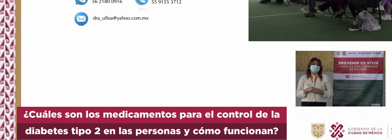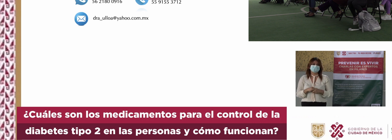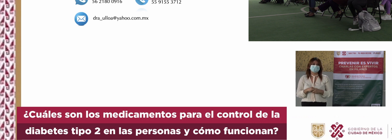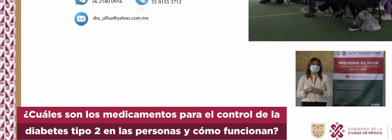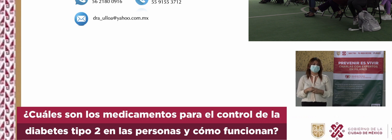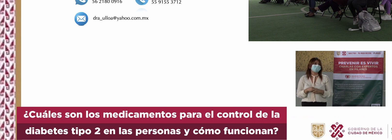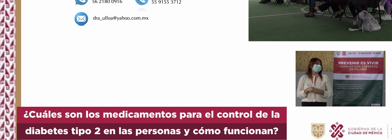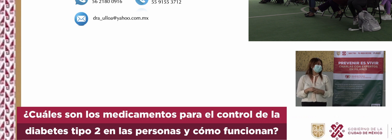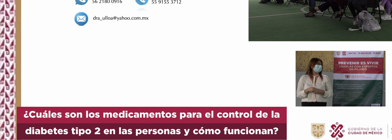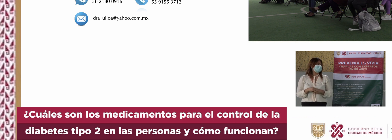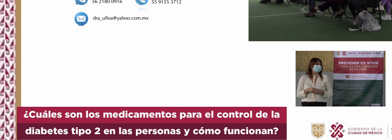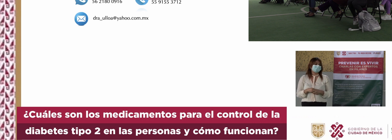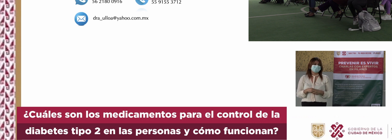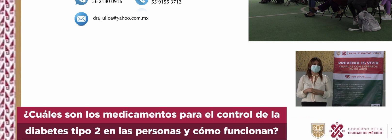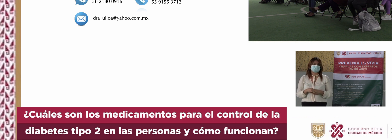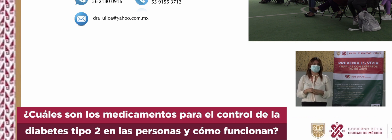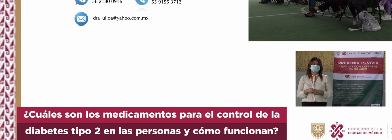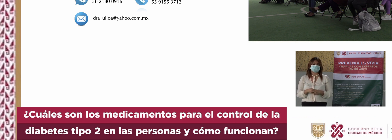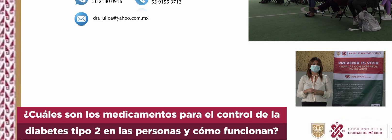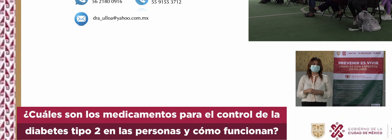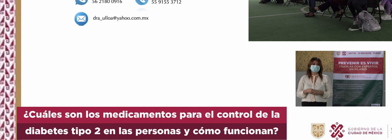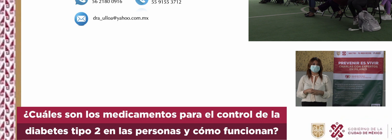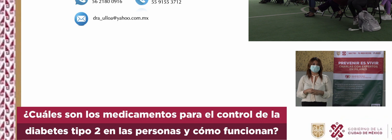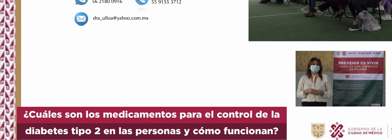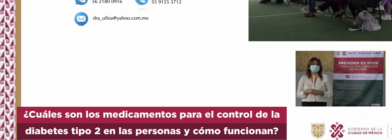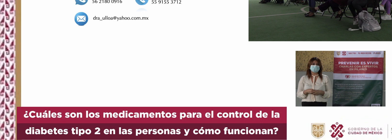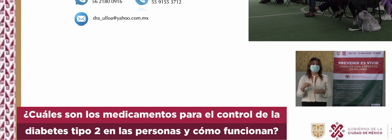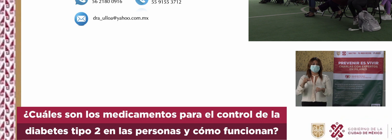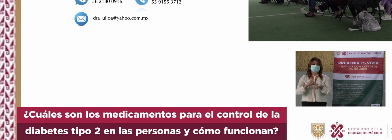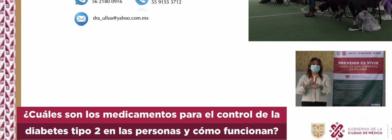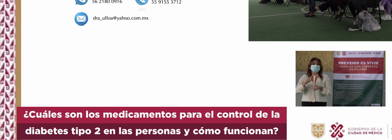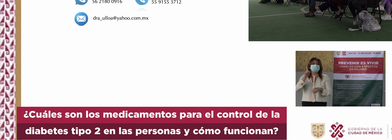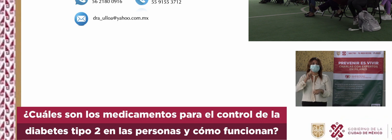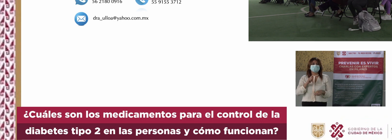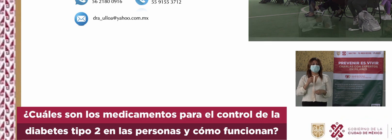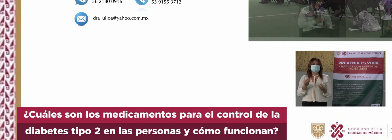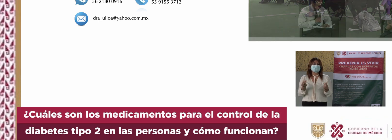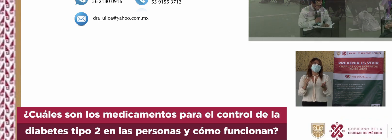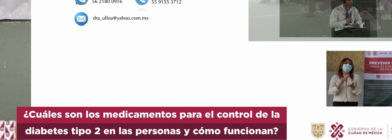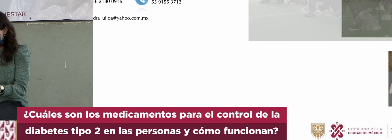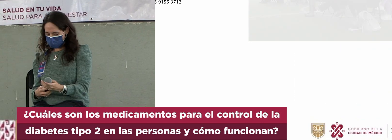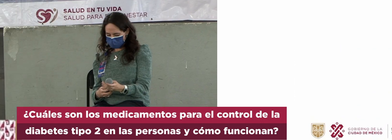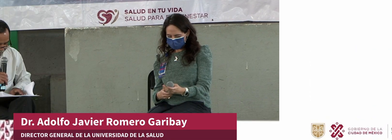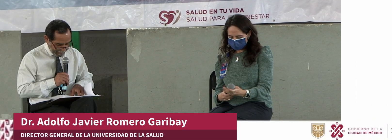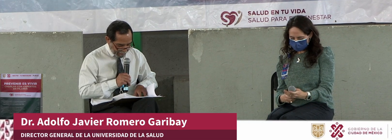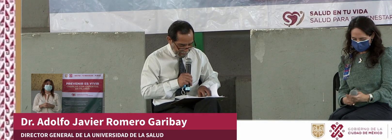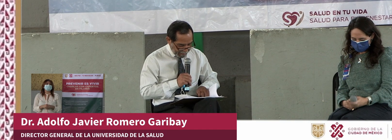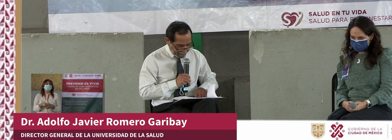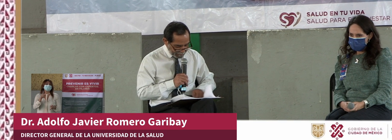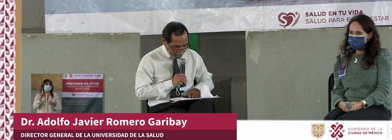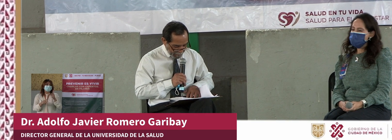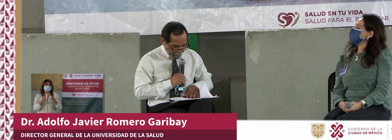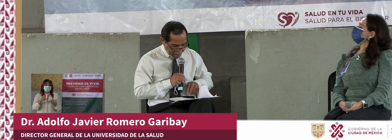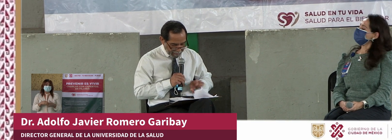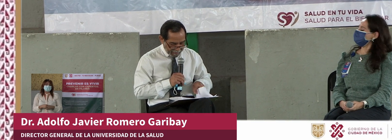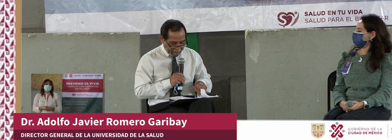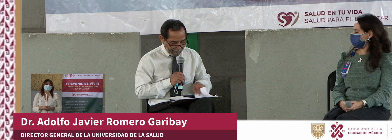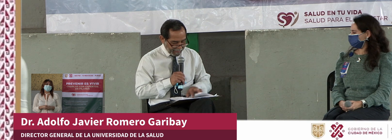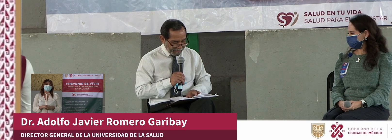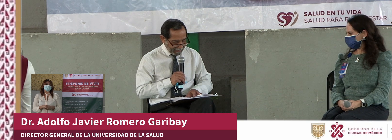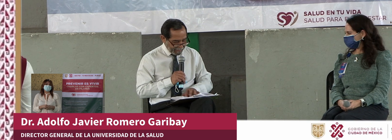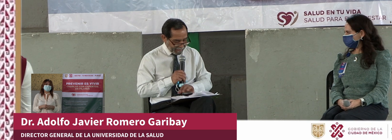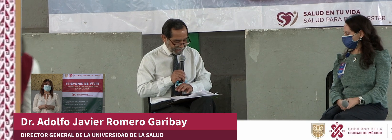que siempre nos acompaña. Doctora, pues gracias por esta charla tan amena